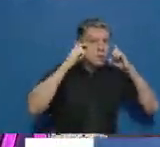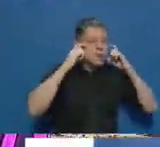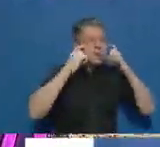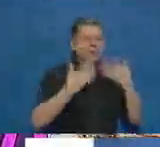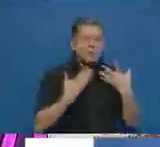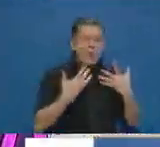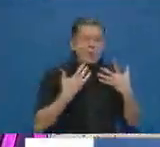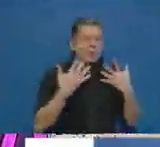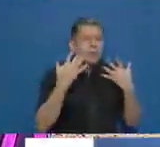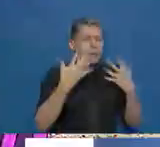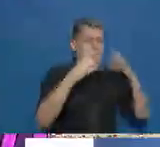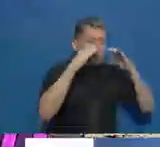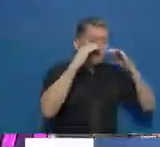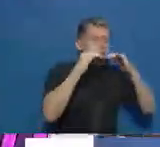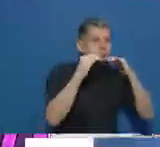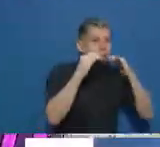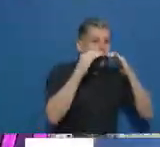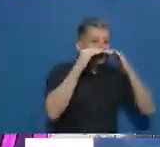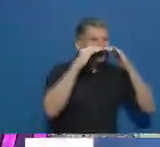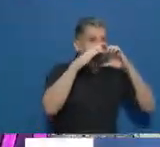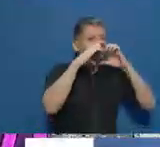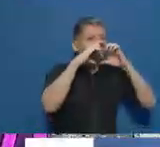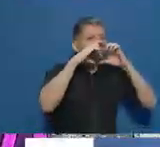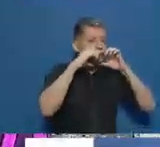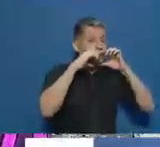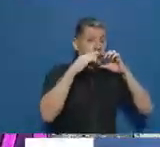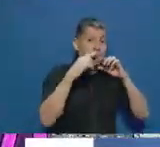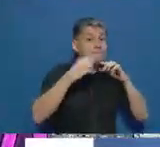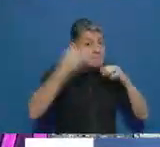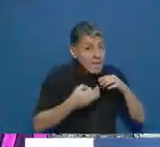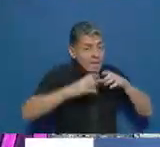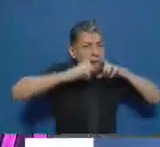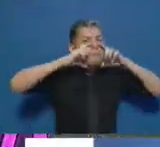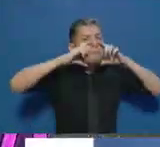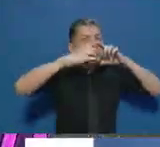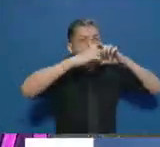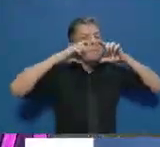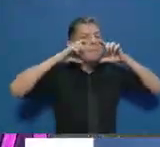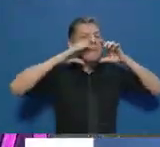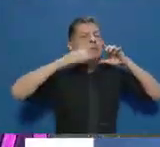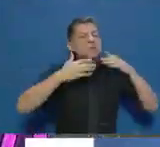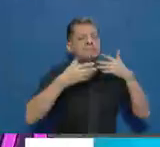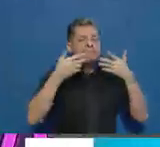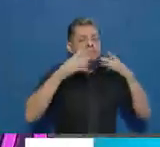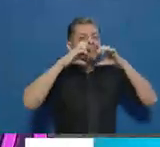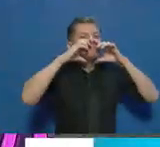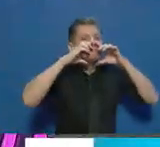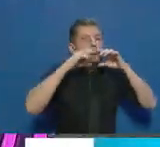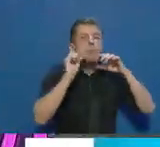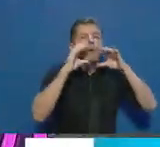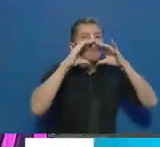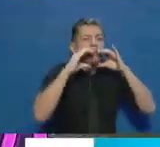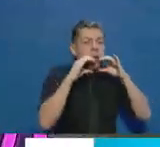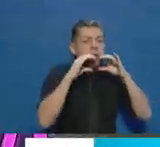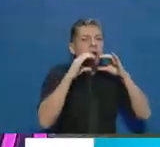poquito y queda la nariz afuera, que no corresponde, porque la idea es que se tape boca y nariz. Pero si yo respiro permanentemente cuando voy trotando,